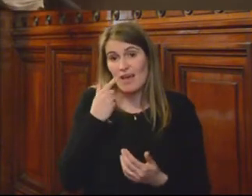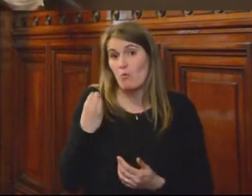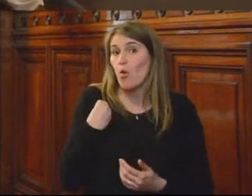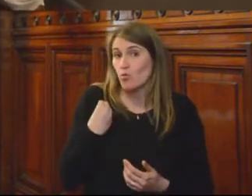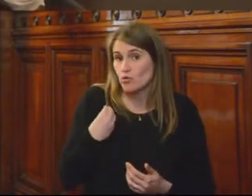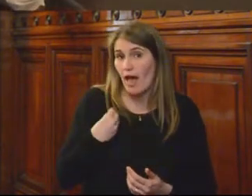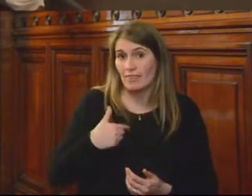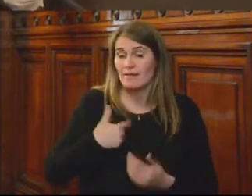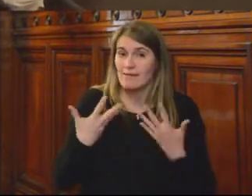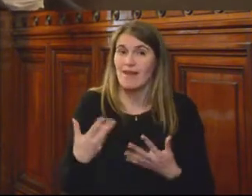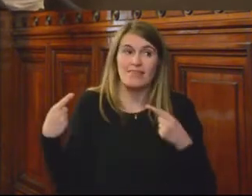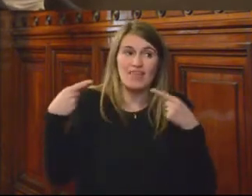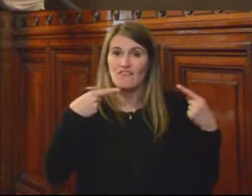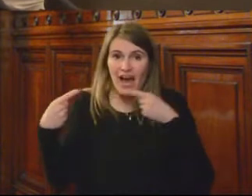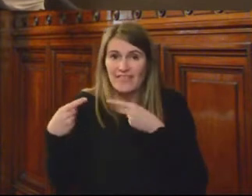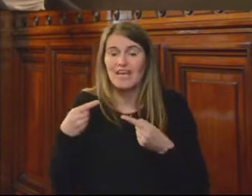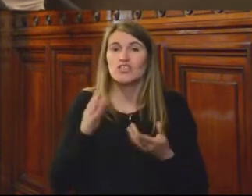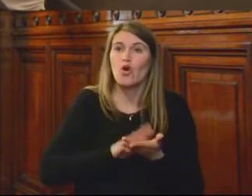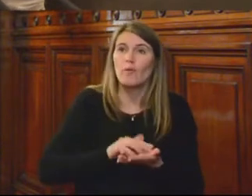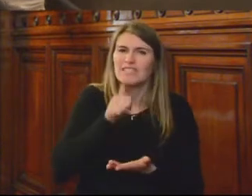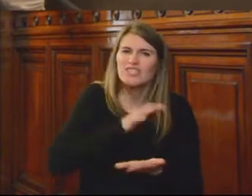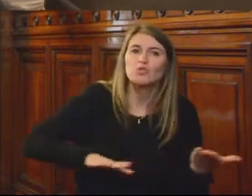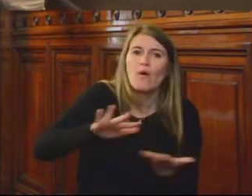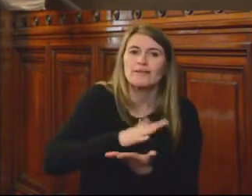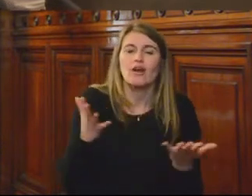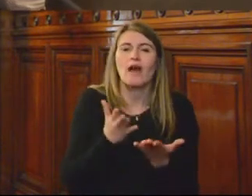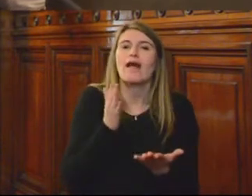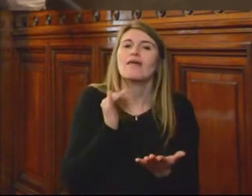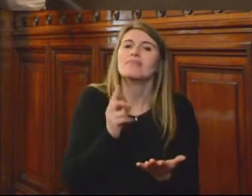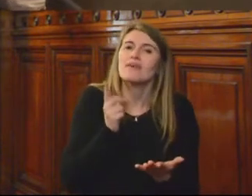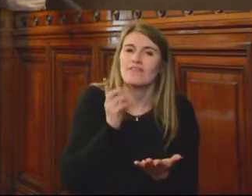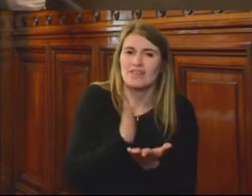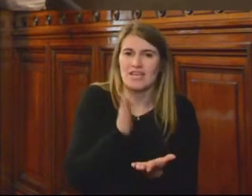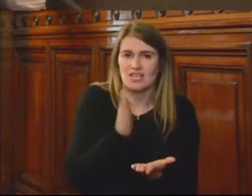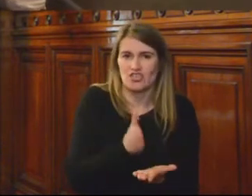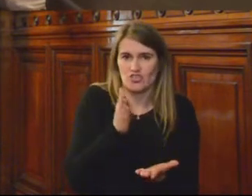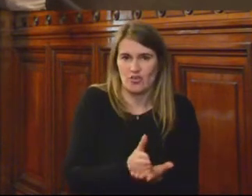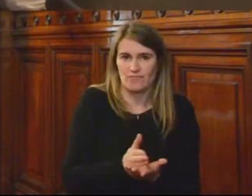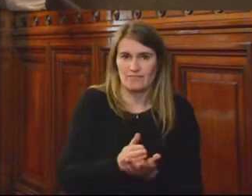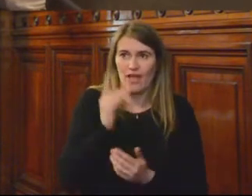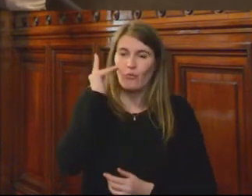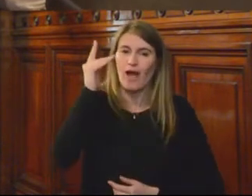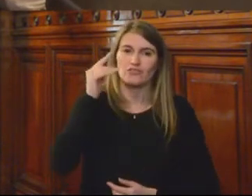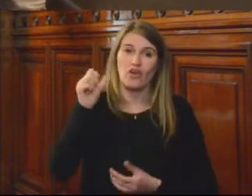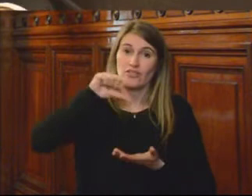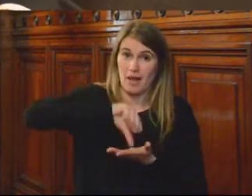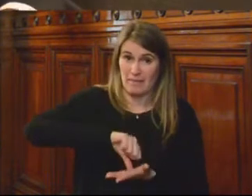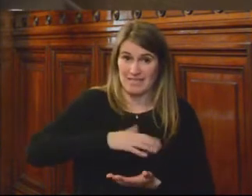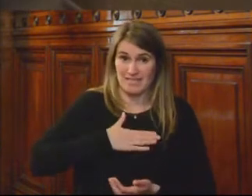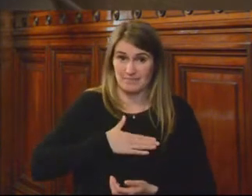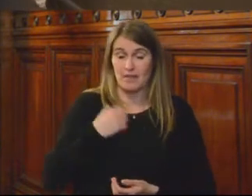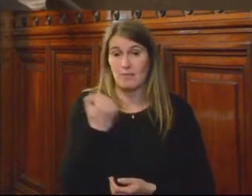a debatir sobre la situación del derecho a la educación en nuestro país. Creemos que esta es una iniciativa importante de la